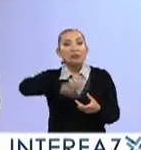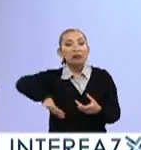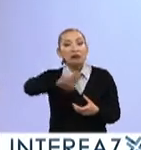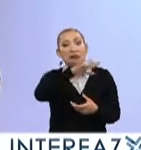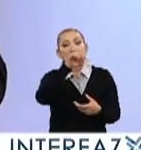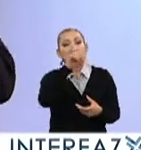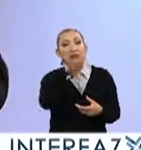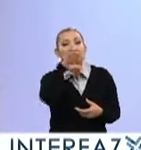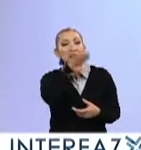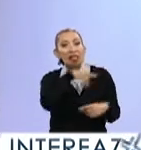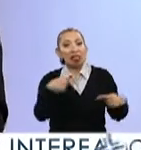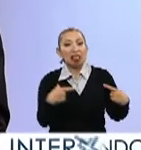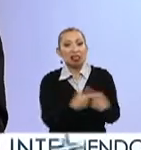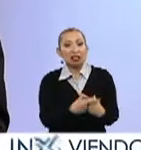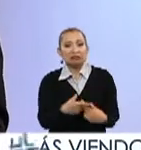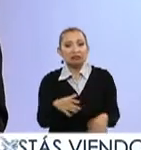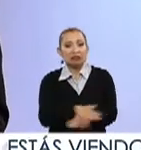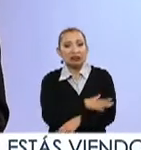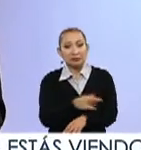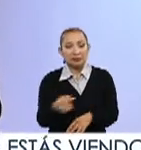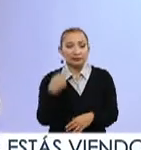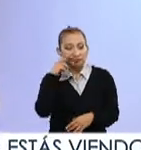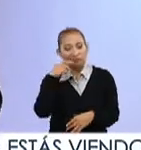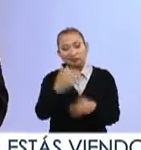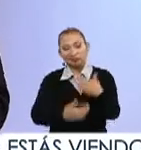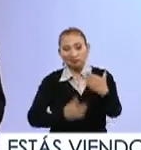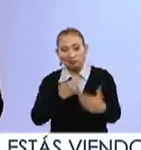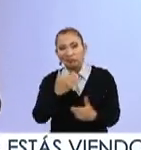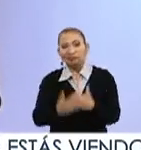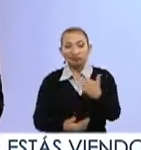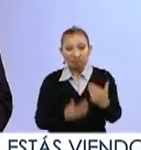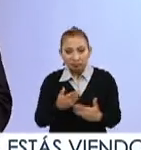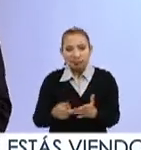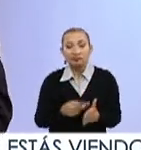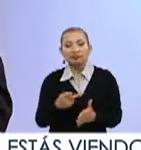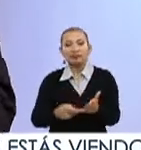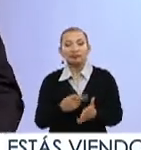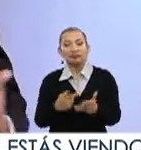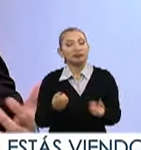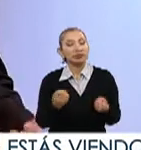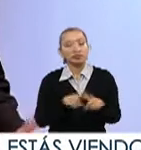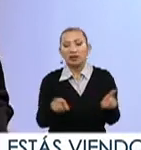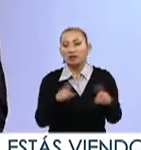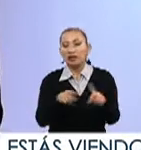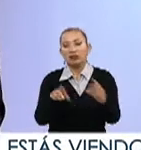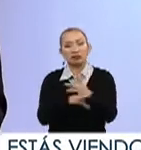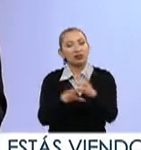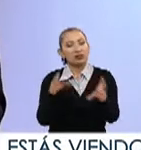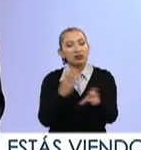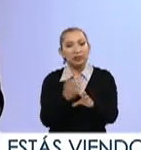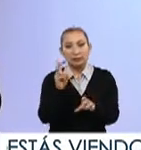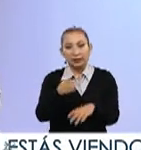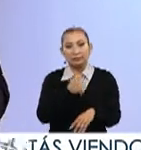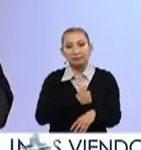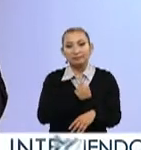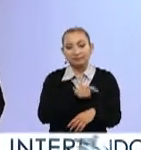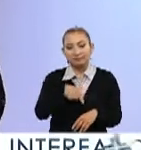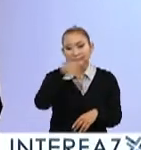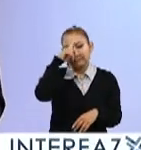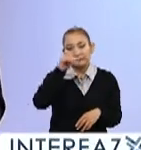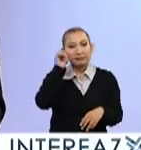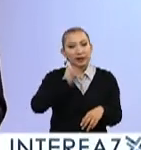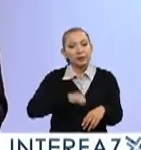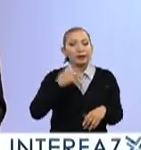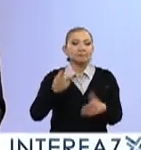del clima o del cambio climático que se va presentando constantemente. En fin, una serie de factores que lamentablemente en nuestro país